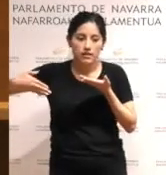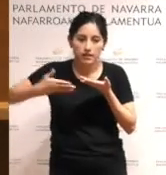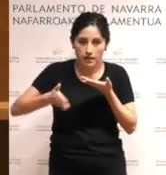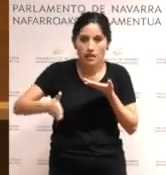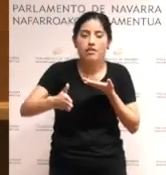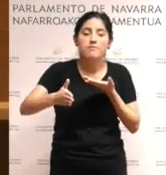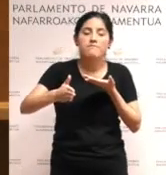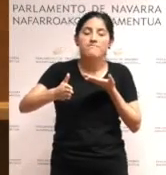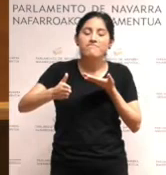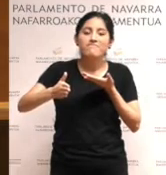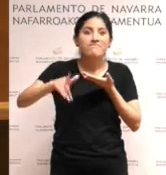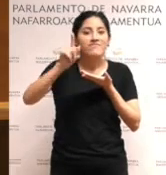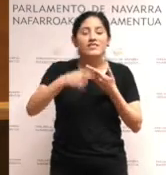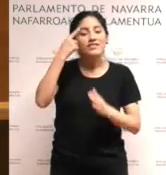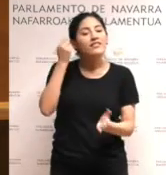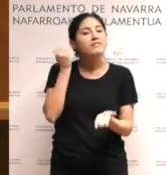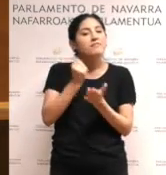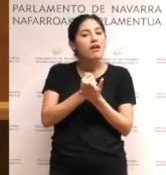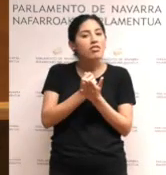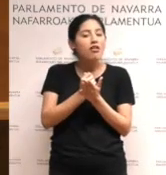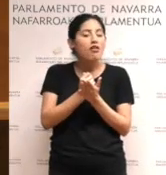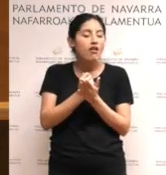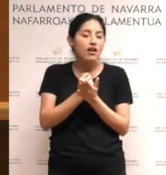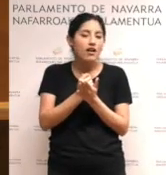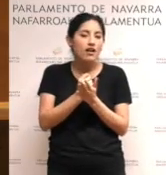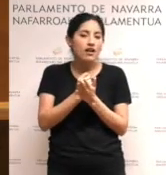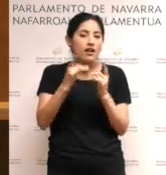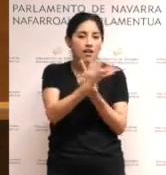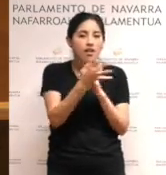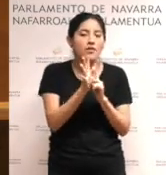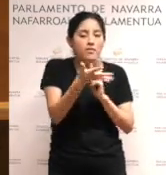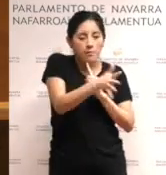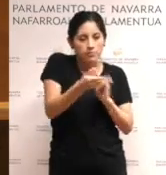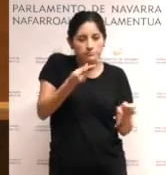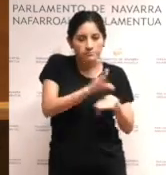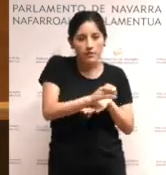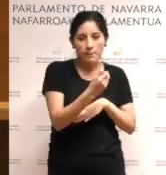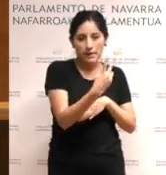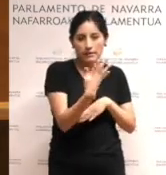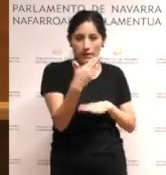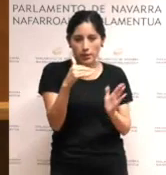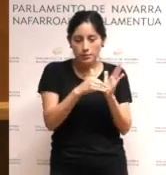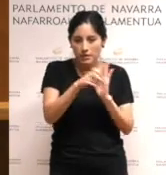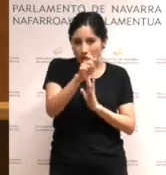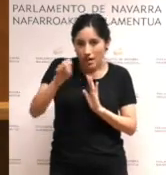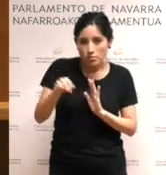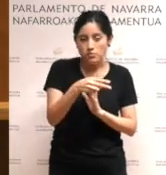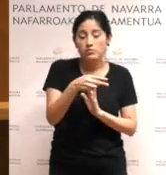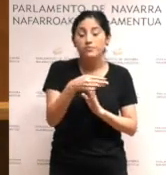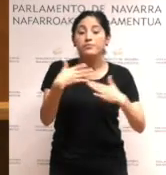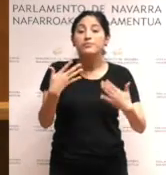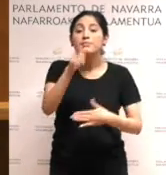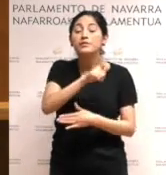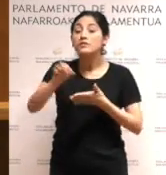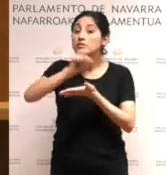e impacto en el sistema educativo y ratios, con una dotación de 25.000 euros. Esta línea, según los firmantes, lo